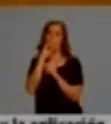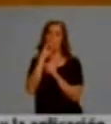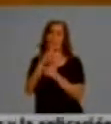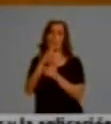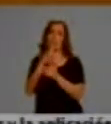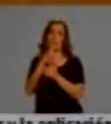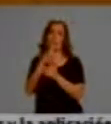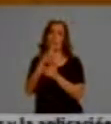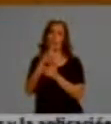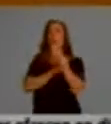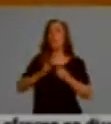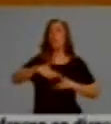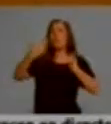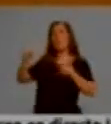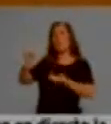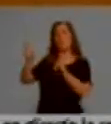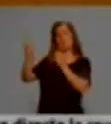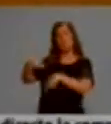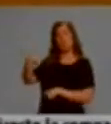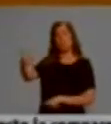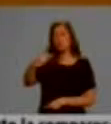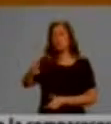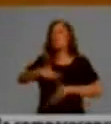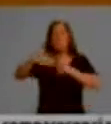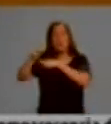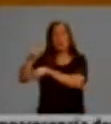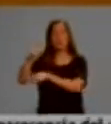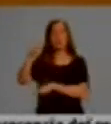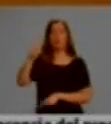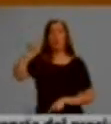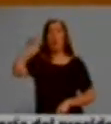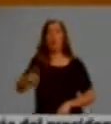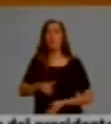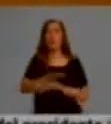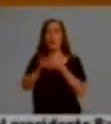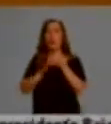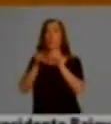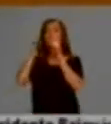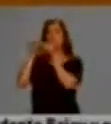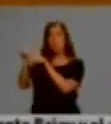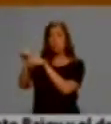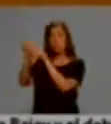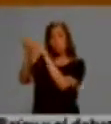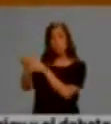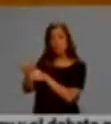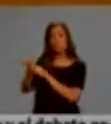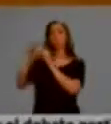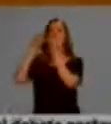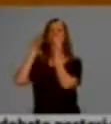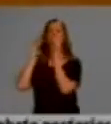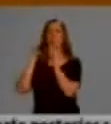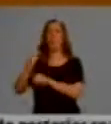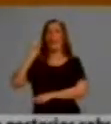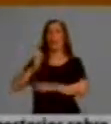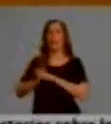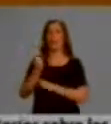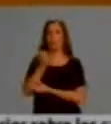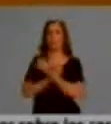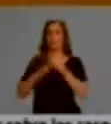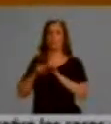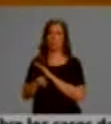Hablaremos de economía el día que usted quiera, cuando usted quiera, pero hoy tenemos que hablar aquí de usted y de su